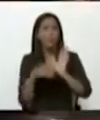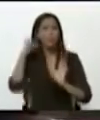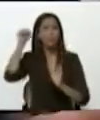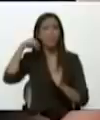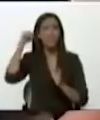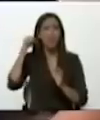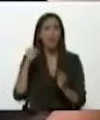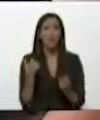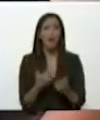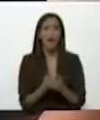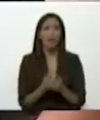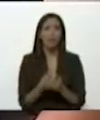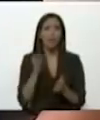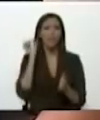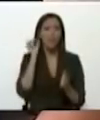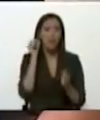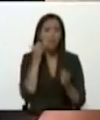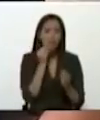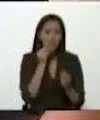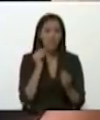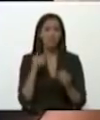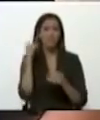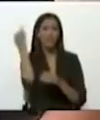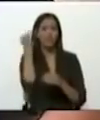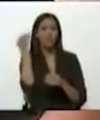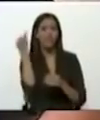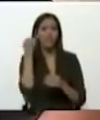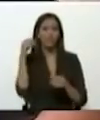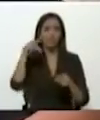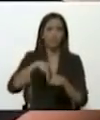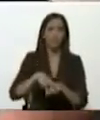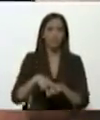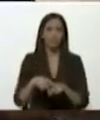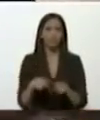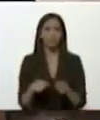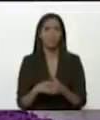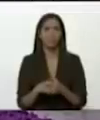video cuando sometió a unos muchachos por acá en el Junquito, creo que fue.